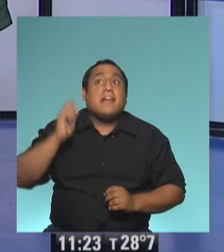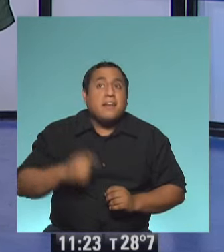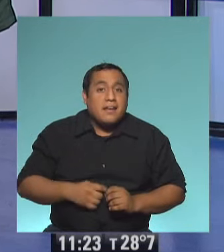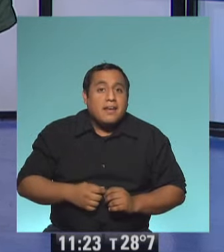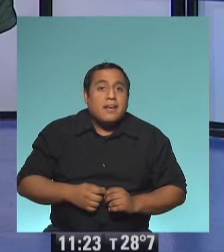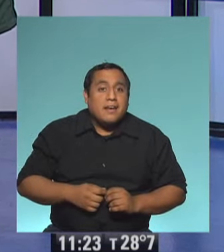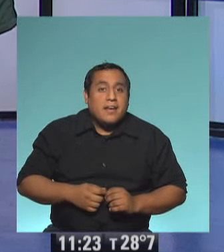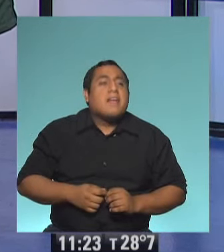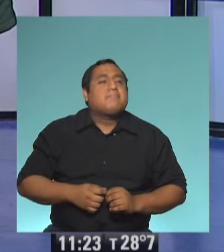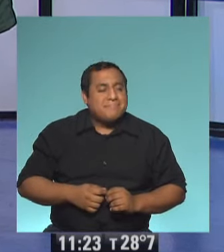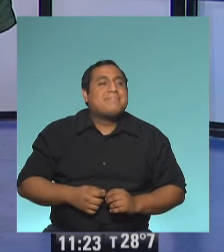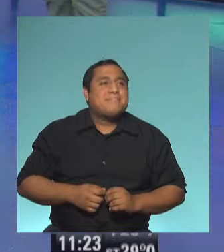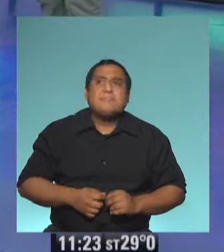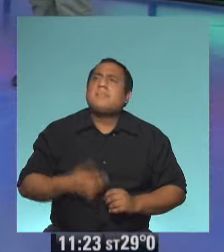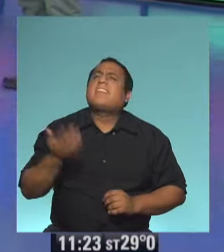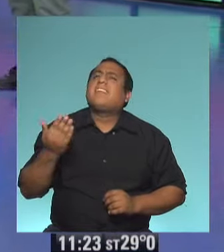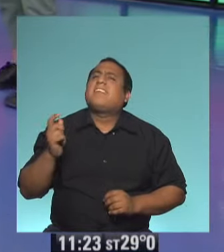Fara hace como que sí. ¿De quién hablamos?